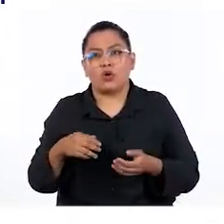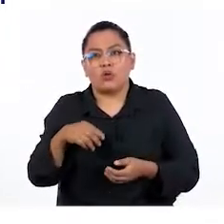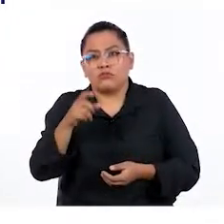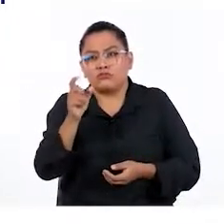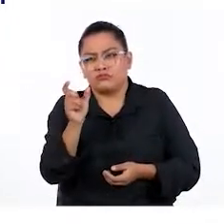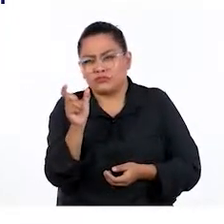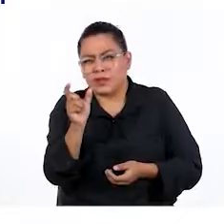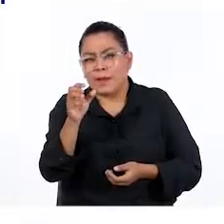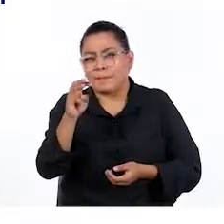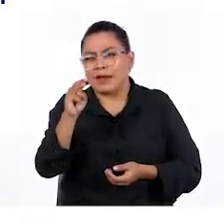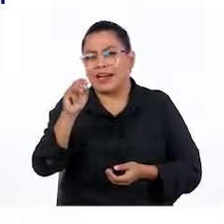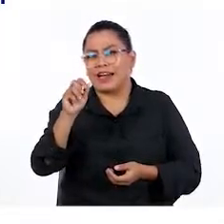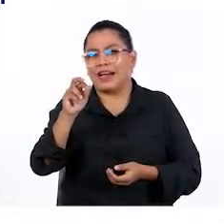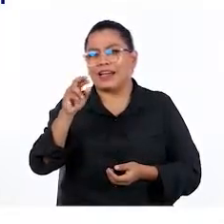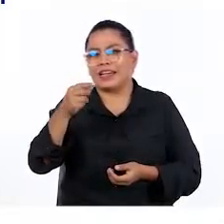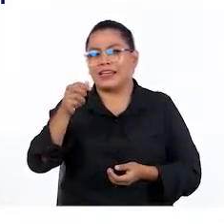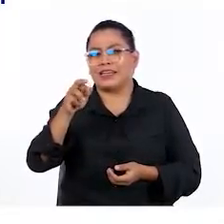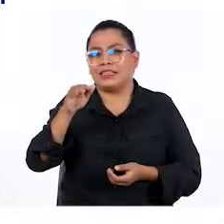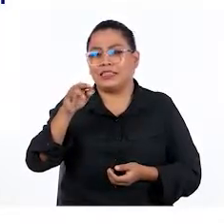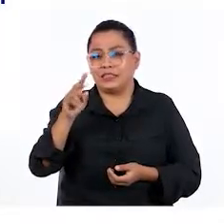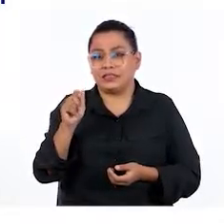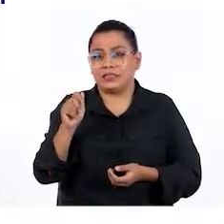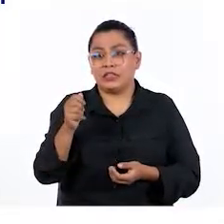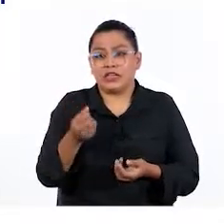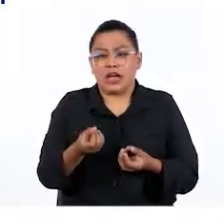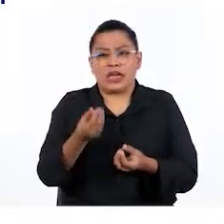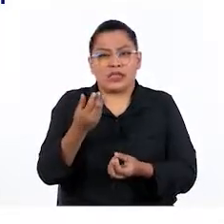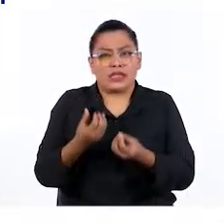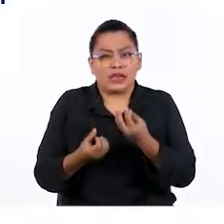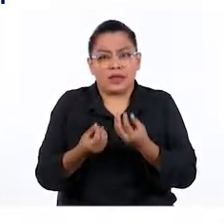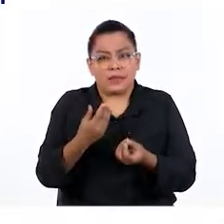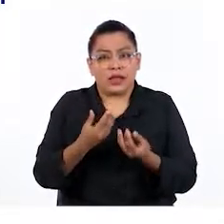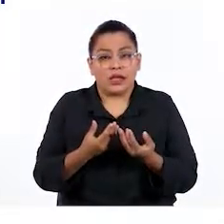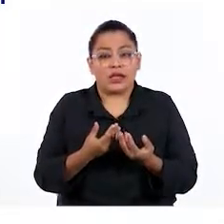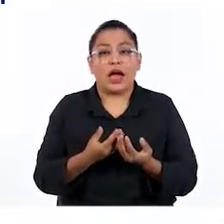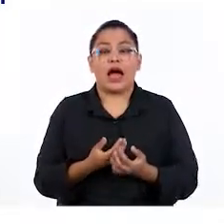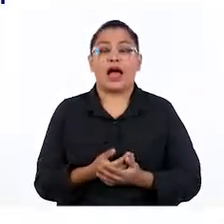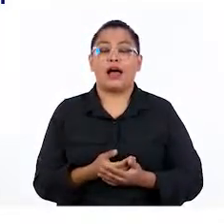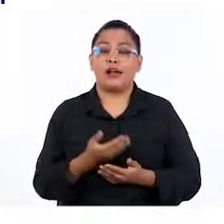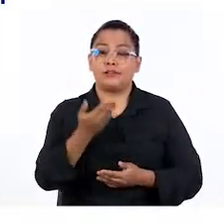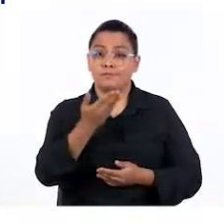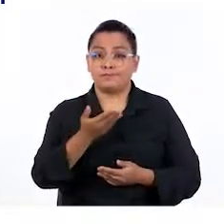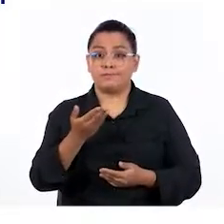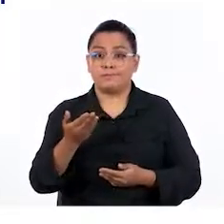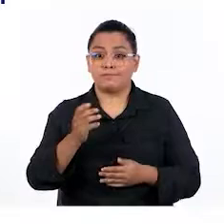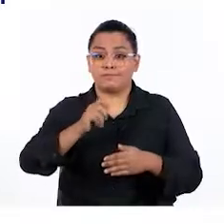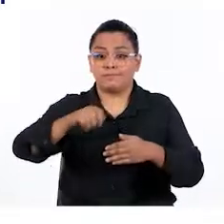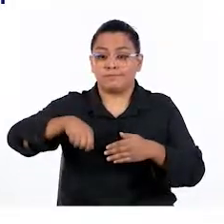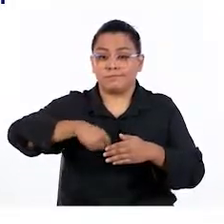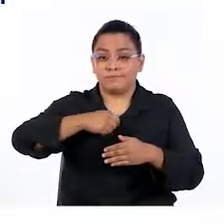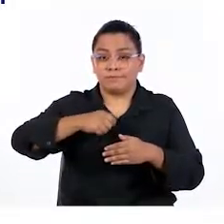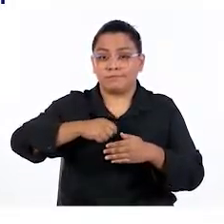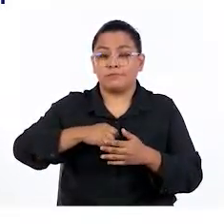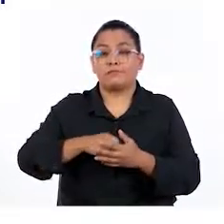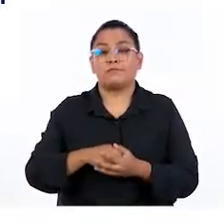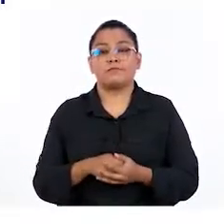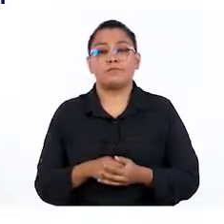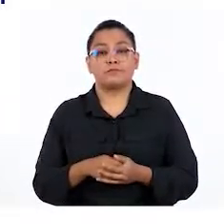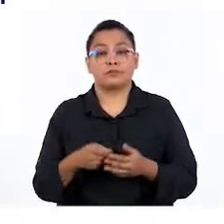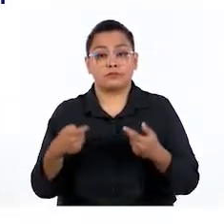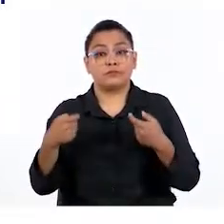margarina, la cual también tiene origen vegetal. Entonces, todos estos componentes llamados